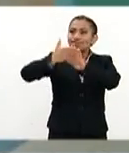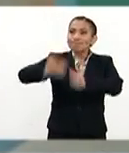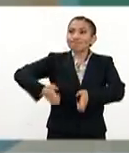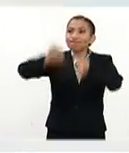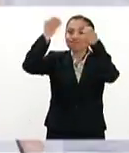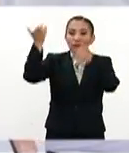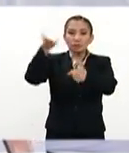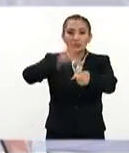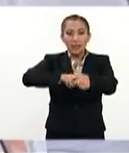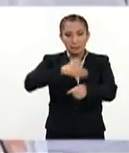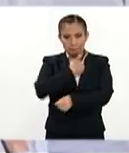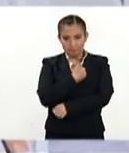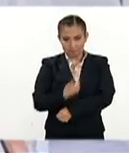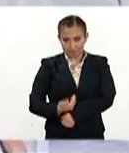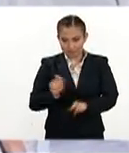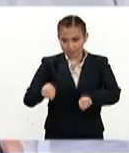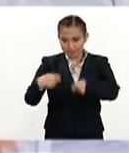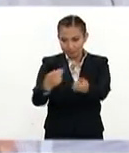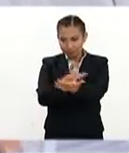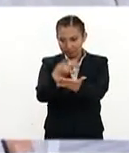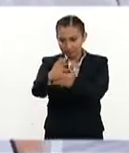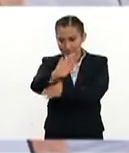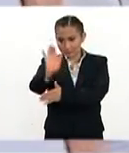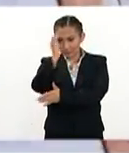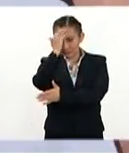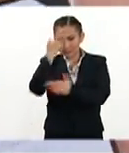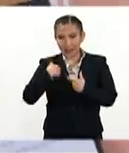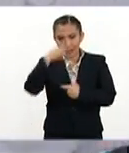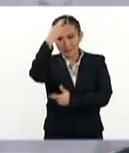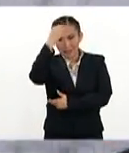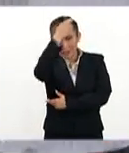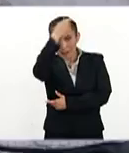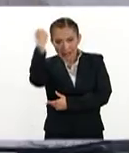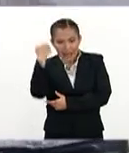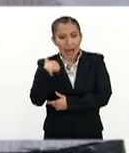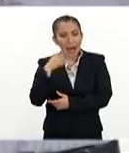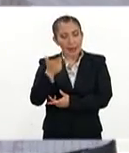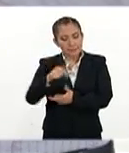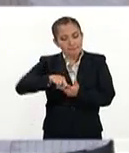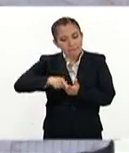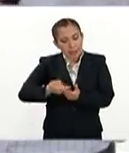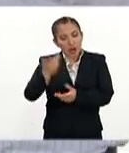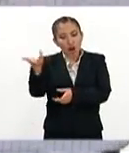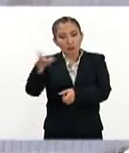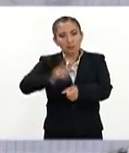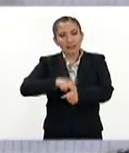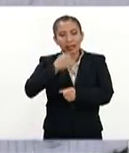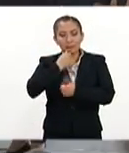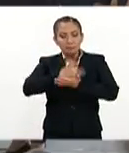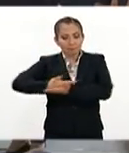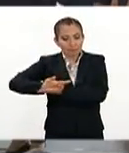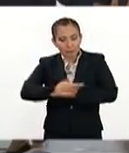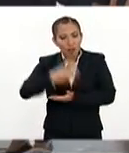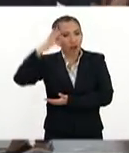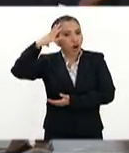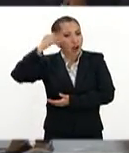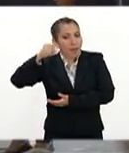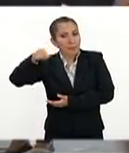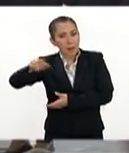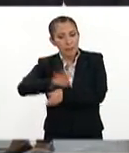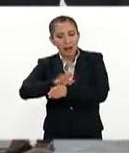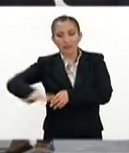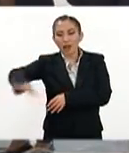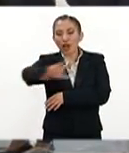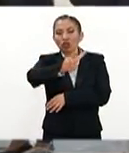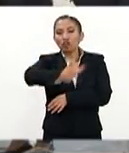de salud. El presidente entregó reconocimientos a personal de enfermería y puso en marcha el Hospital Materno Infantil de Colima, que